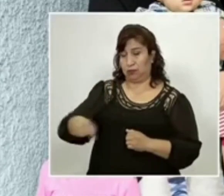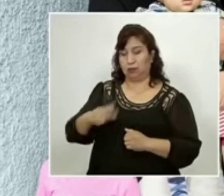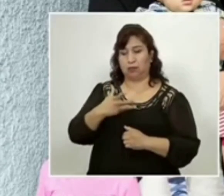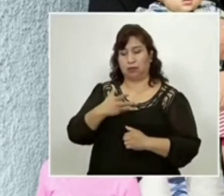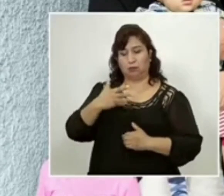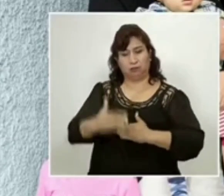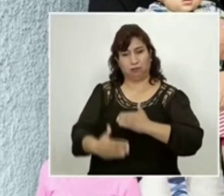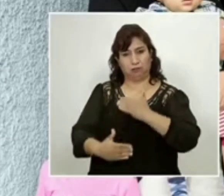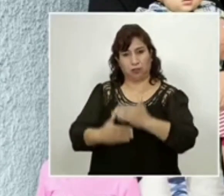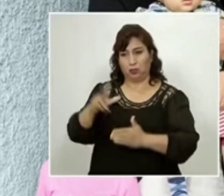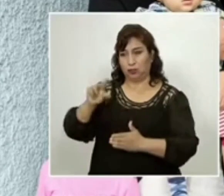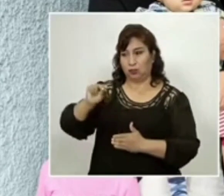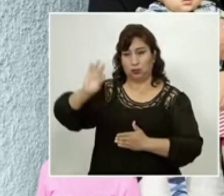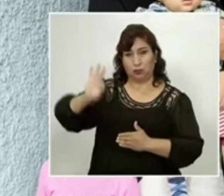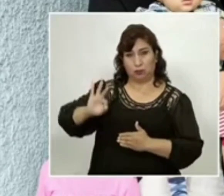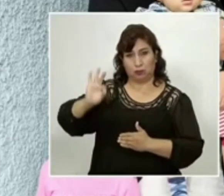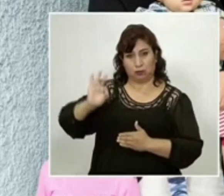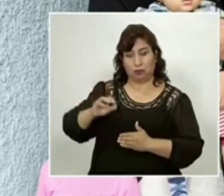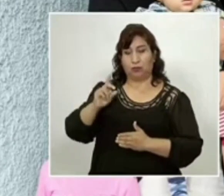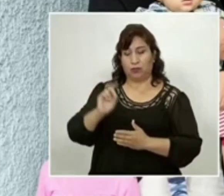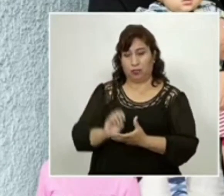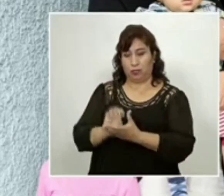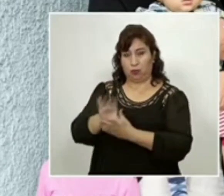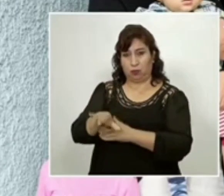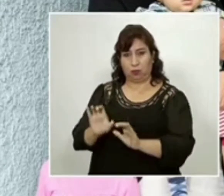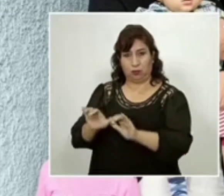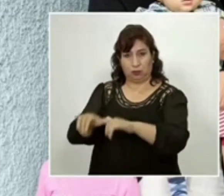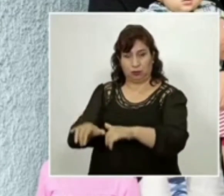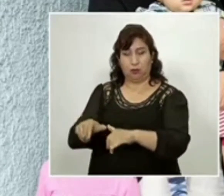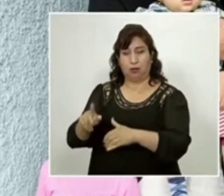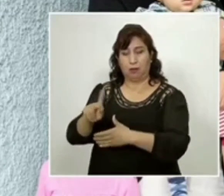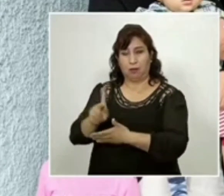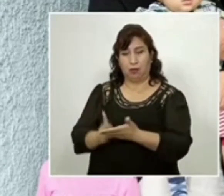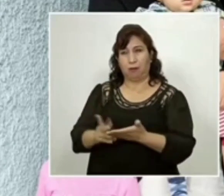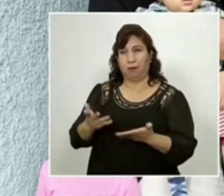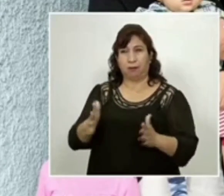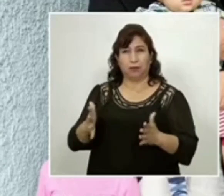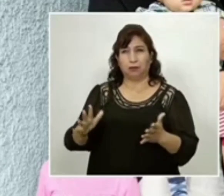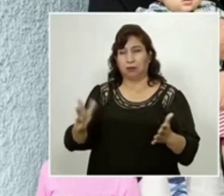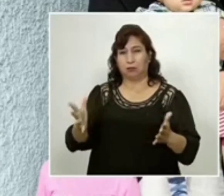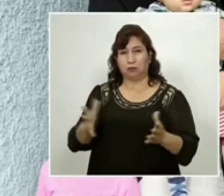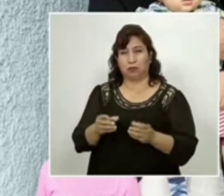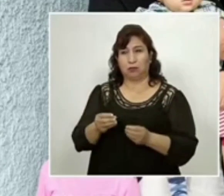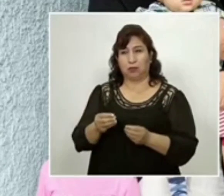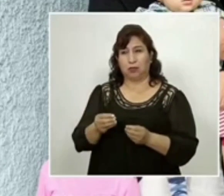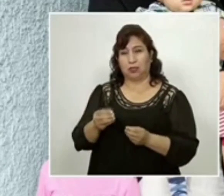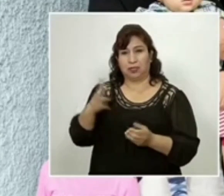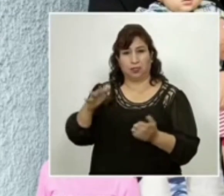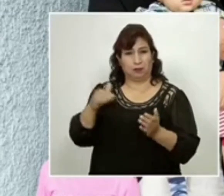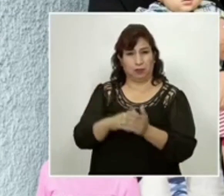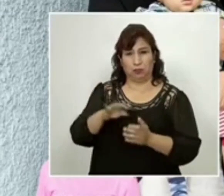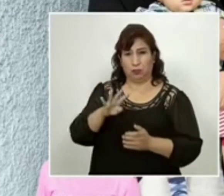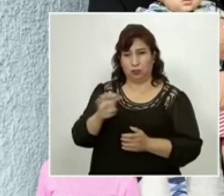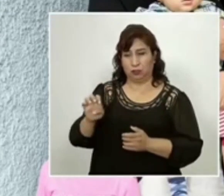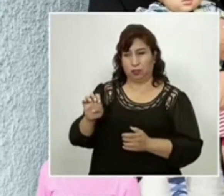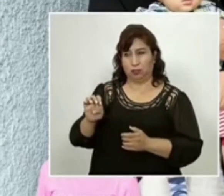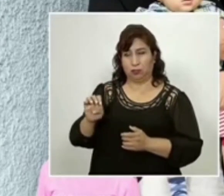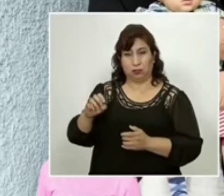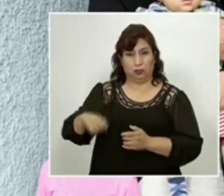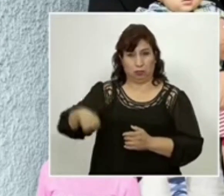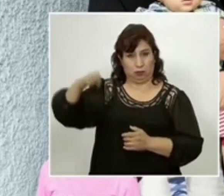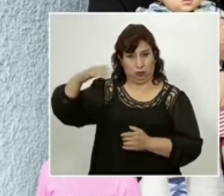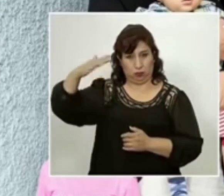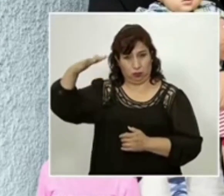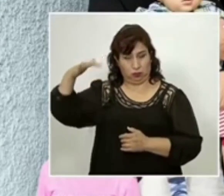de 84% en la incorporación al programa de un total de 10,491 adultos mayores